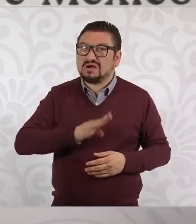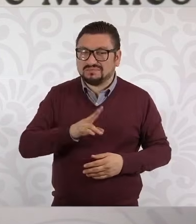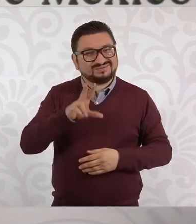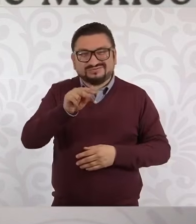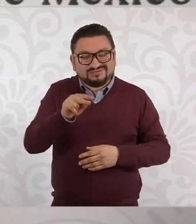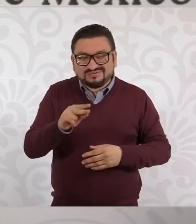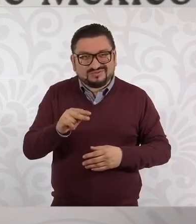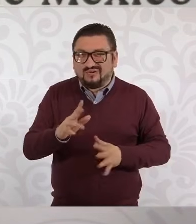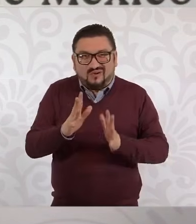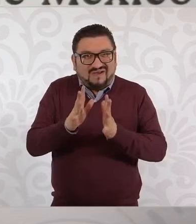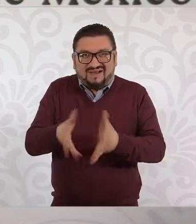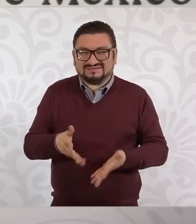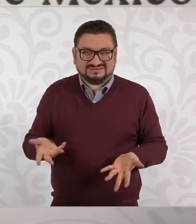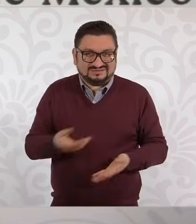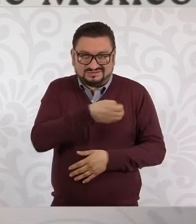pero así es.